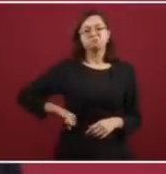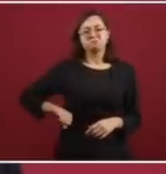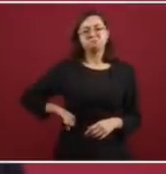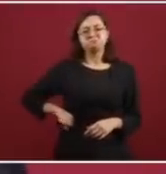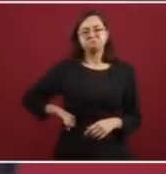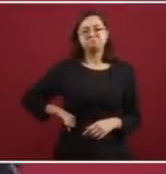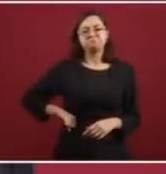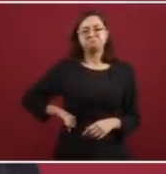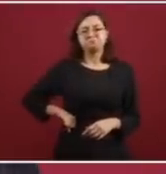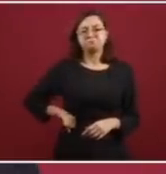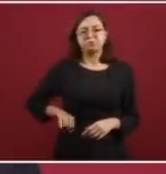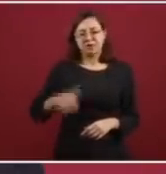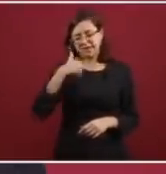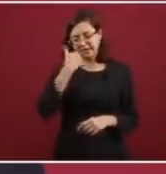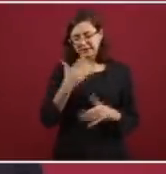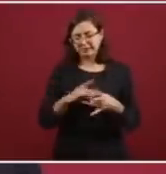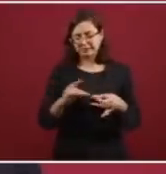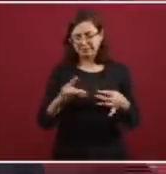interesante que les comparto.